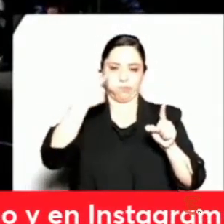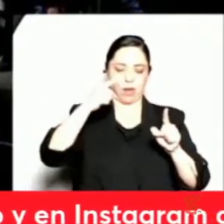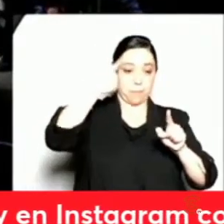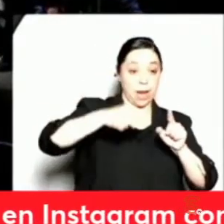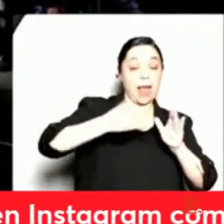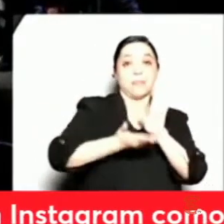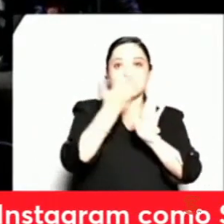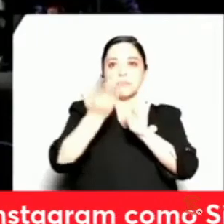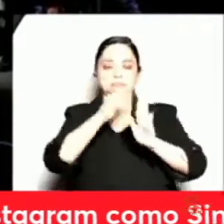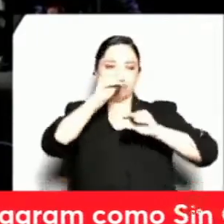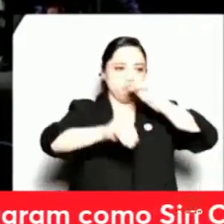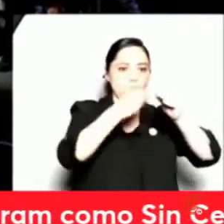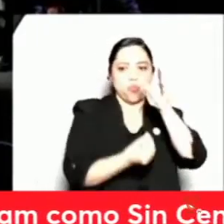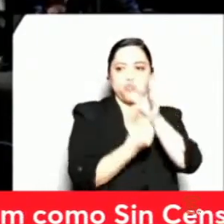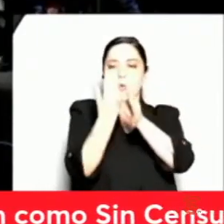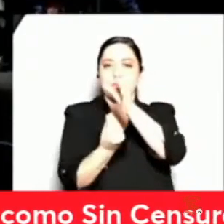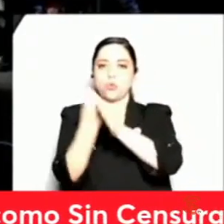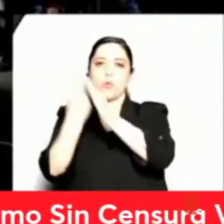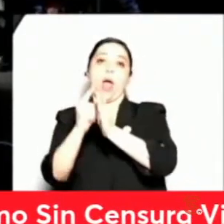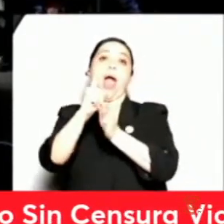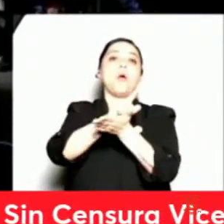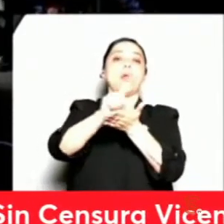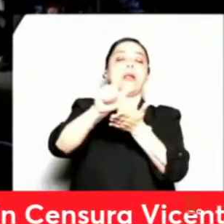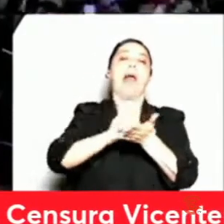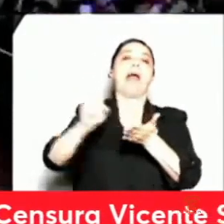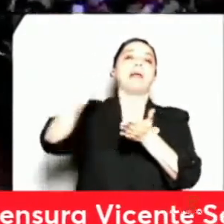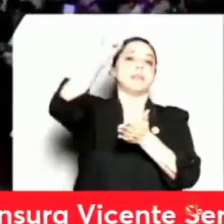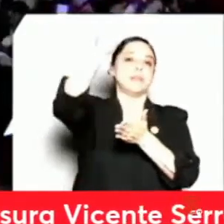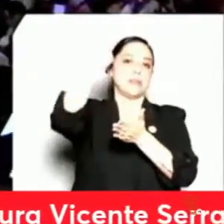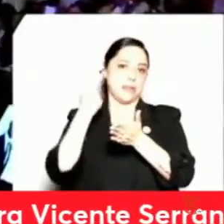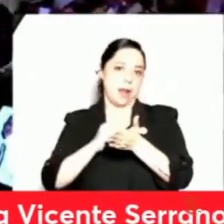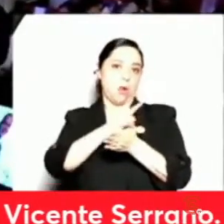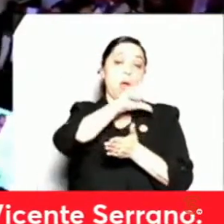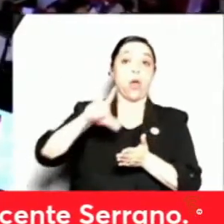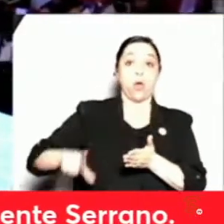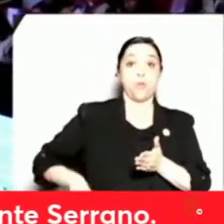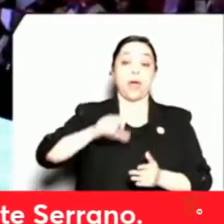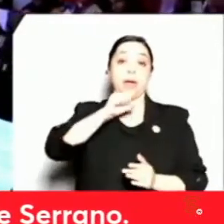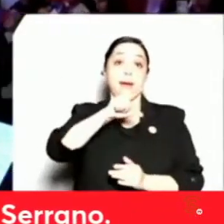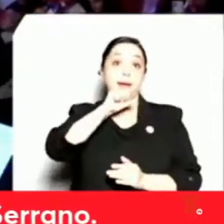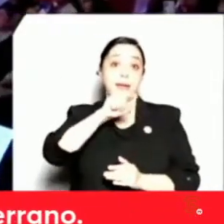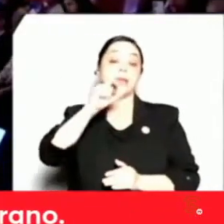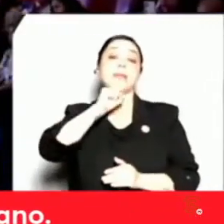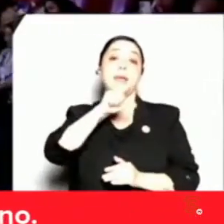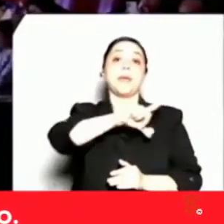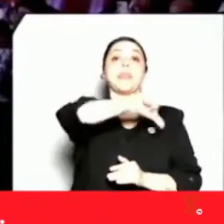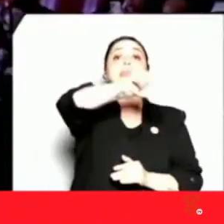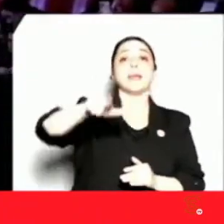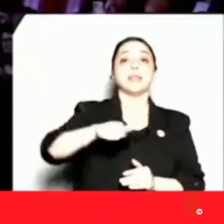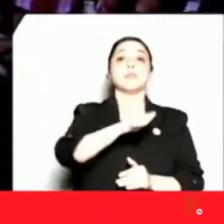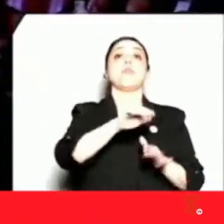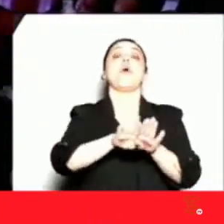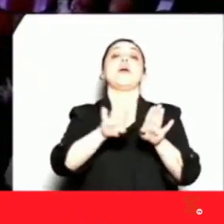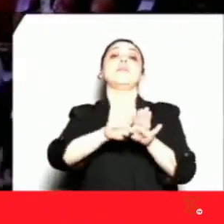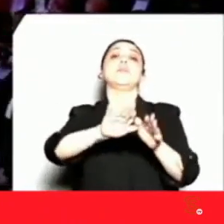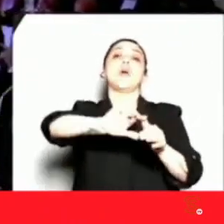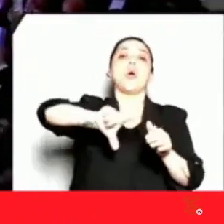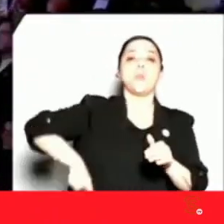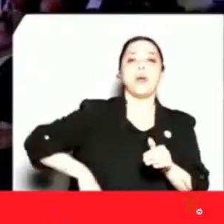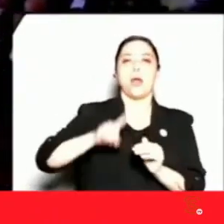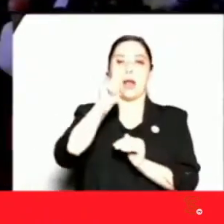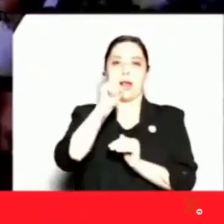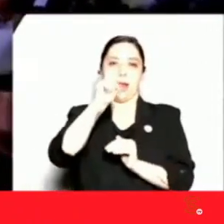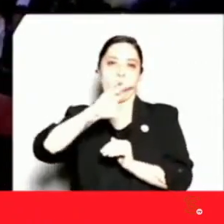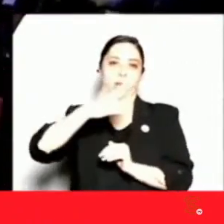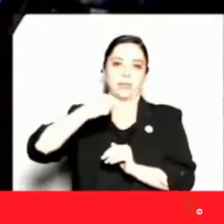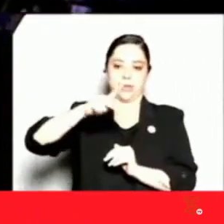agua potable en Campeche y Sinaloa. Colaboró con el gobierno de Jalisco en la rehabilitación del sistema de bombeo del lago de Chapala. En el